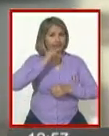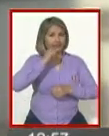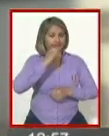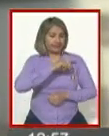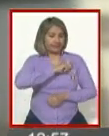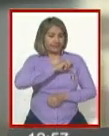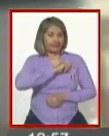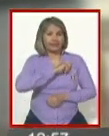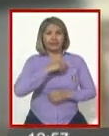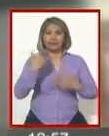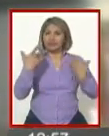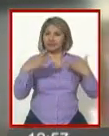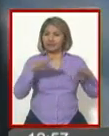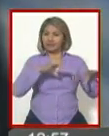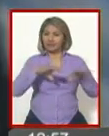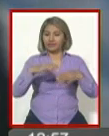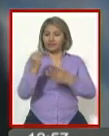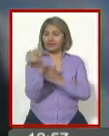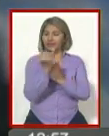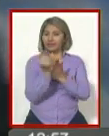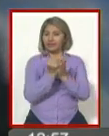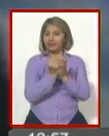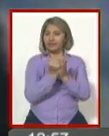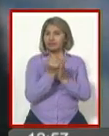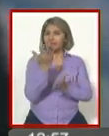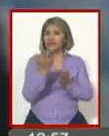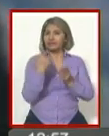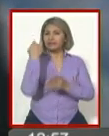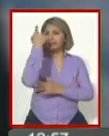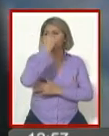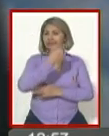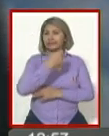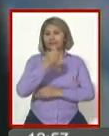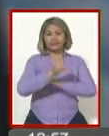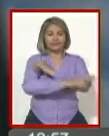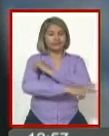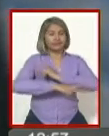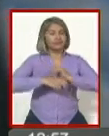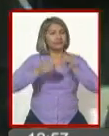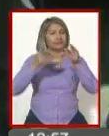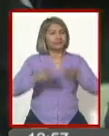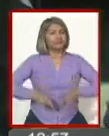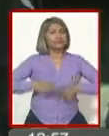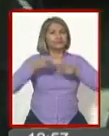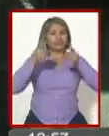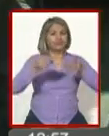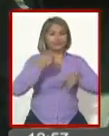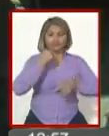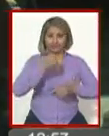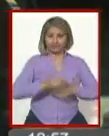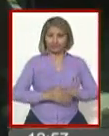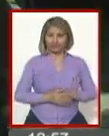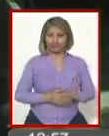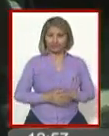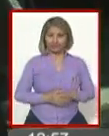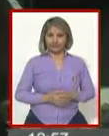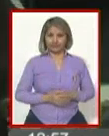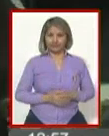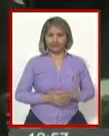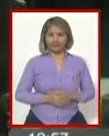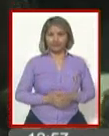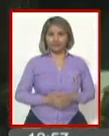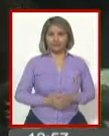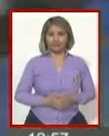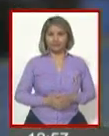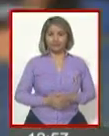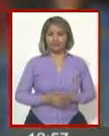de la víctima, la policía está elaborando un identikit de los supuestos atracadores. En su denuncia refiere que le han, en este